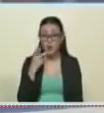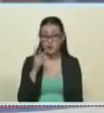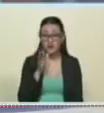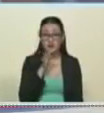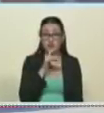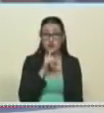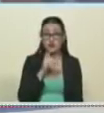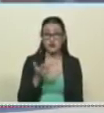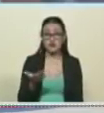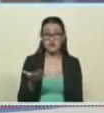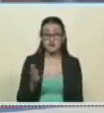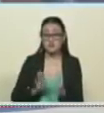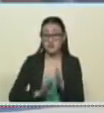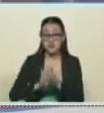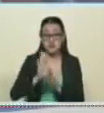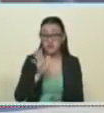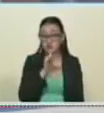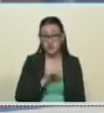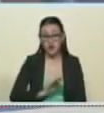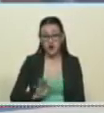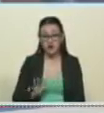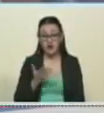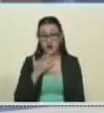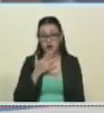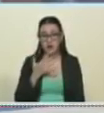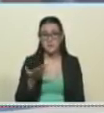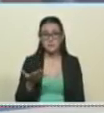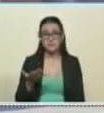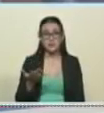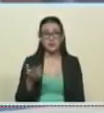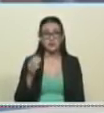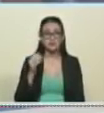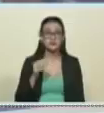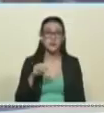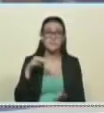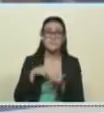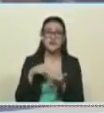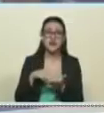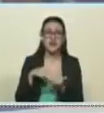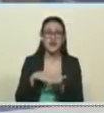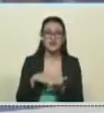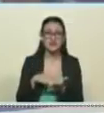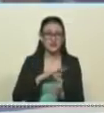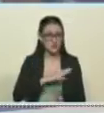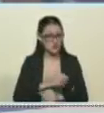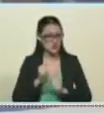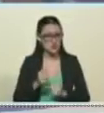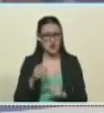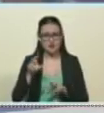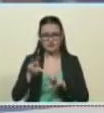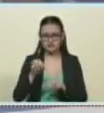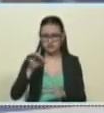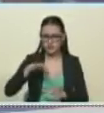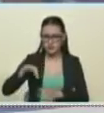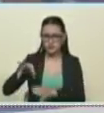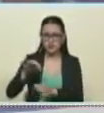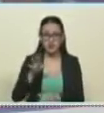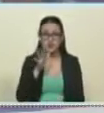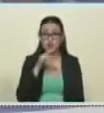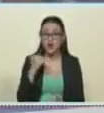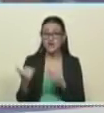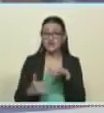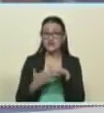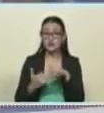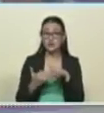de mantenimiento, de crecimiento. Pongo un ejemplo muy claro. Siendo el estado Miranda un estado con mucha potencialidad agrícola, en Miranda se eliminó el